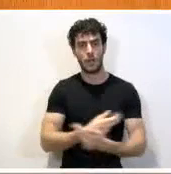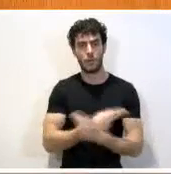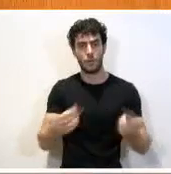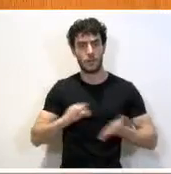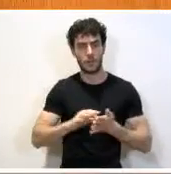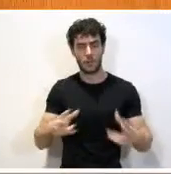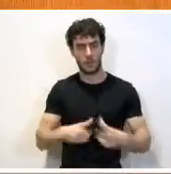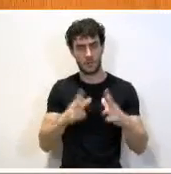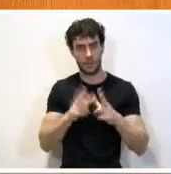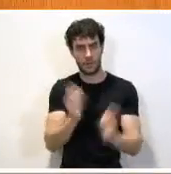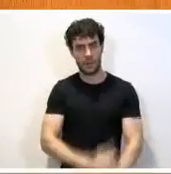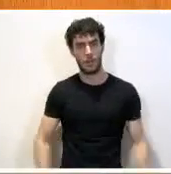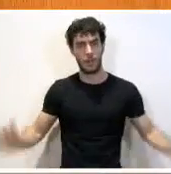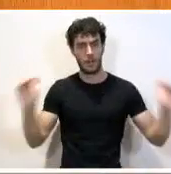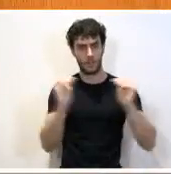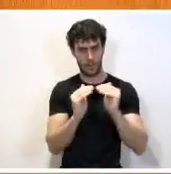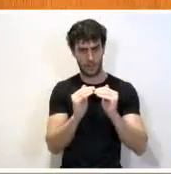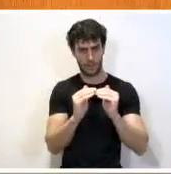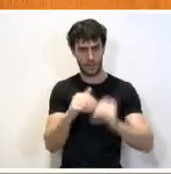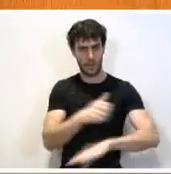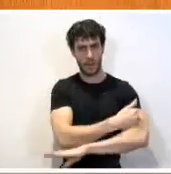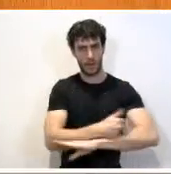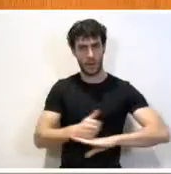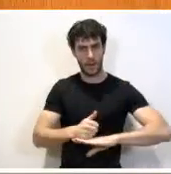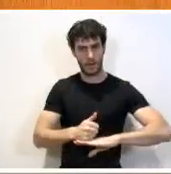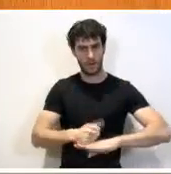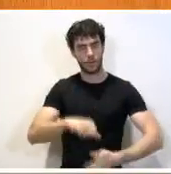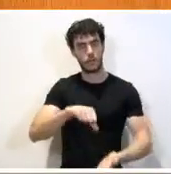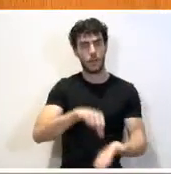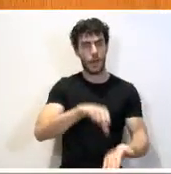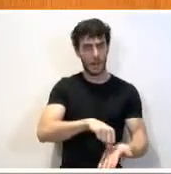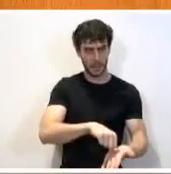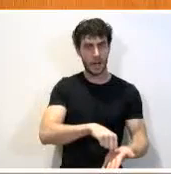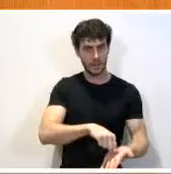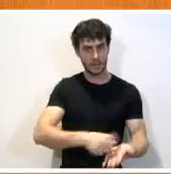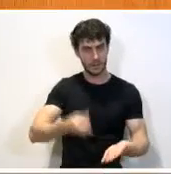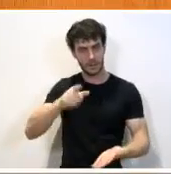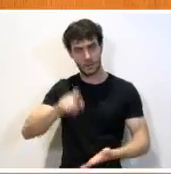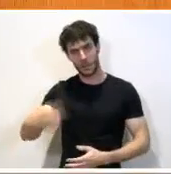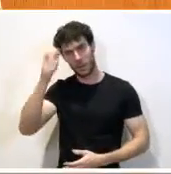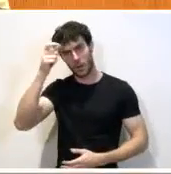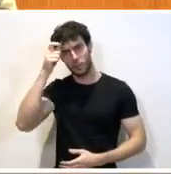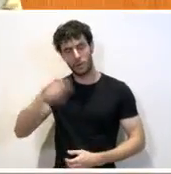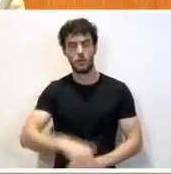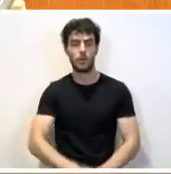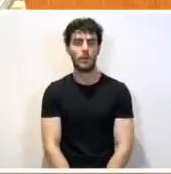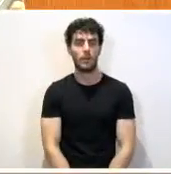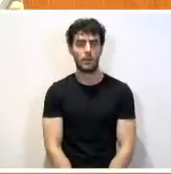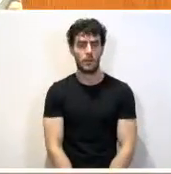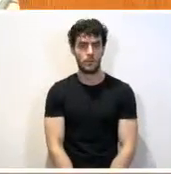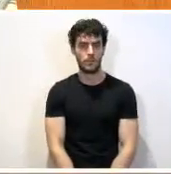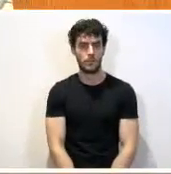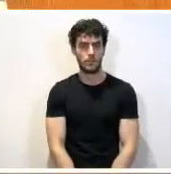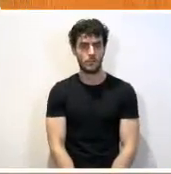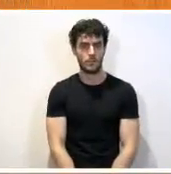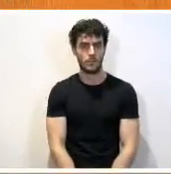servicios sociales, en igualdad de condiciones a los habitantes de las capitales que de fuera de nuestra